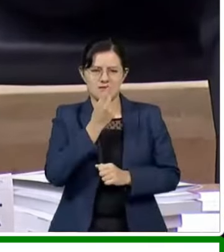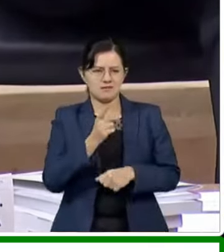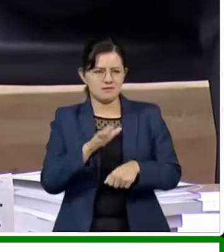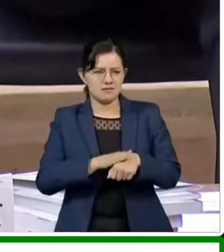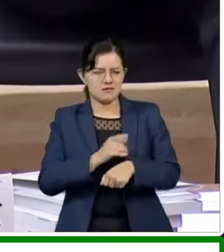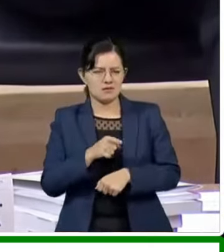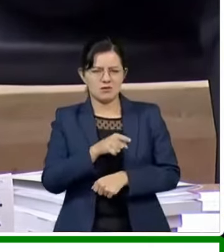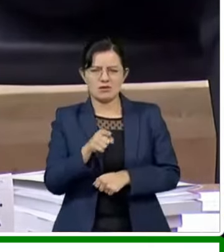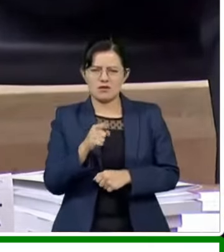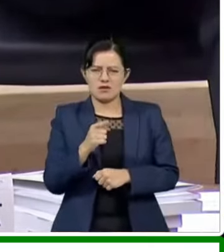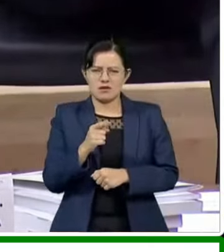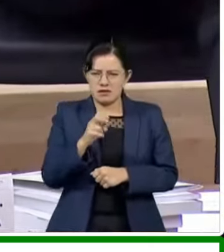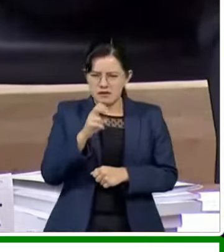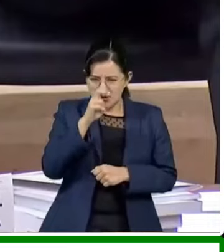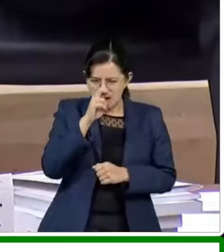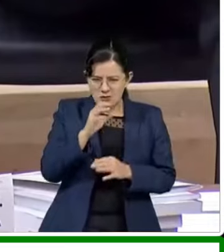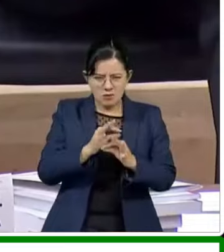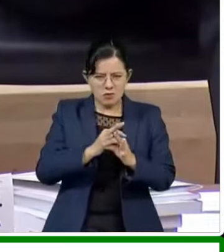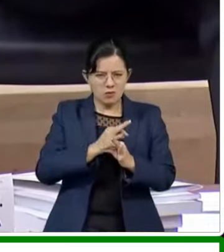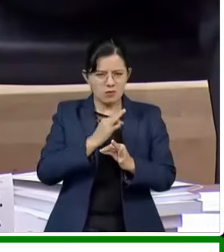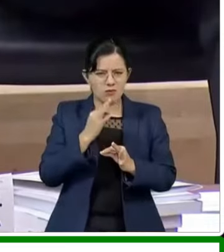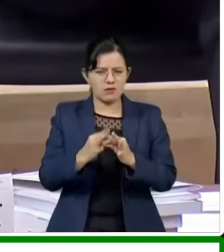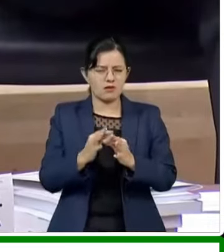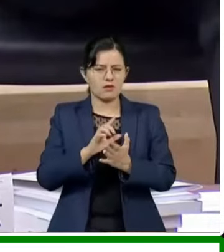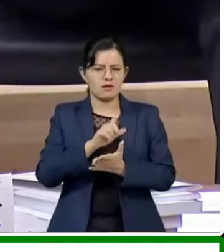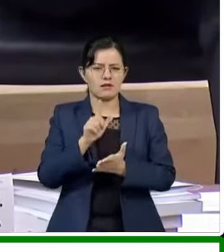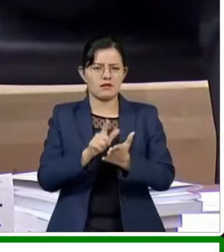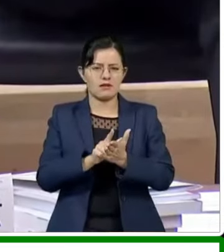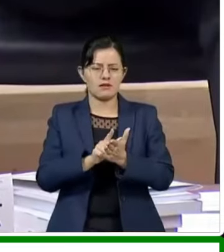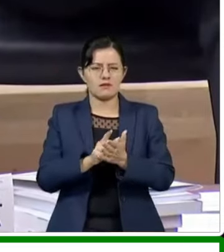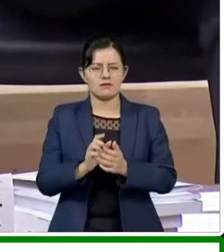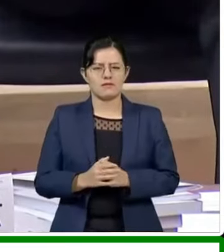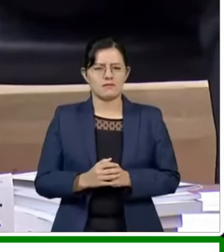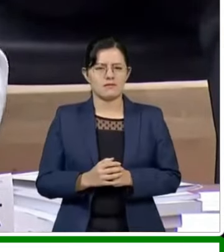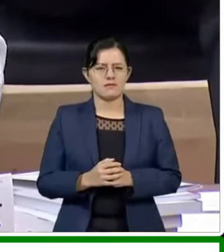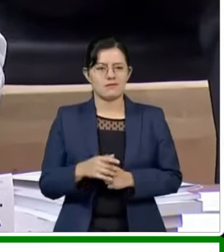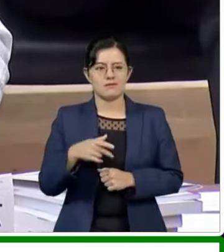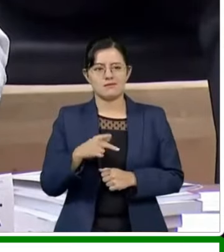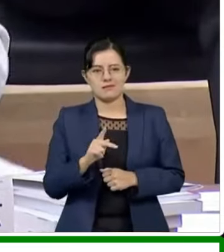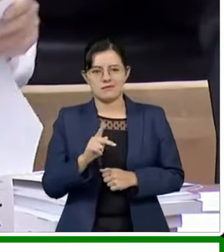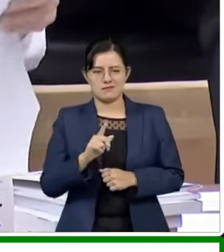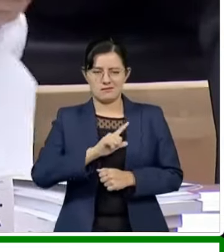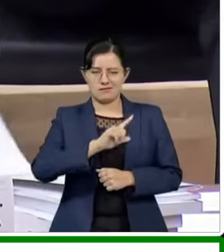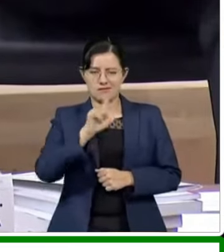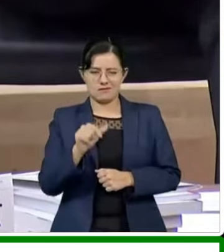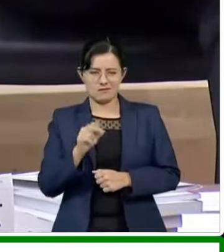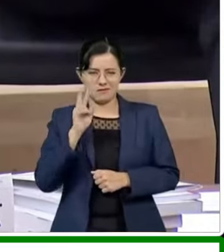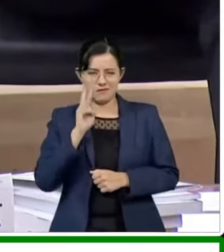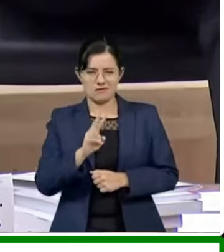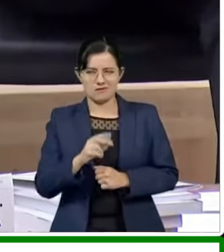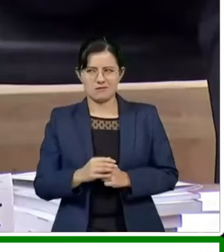el estricto apego a la legislación, y por otro lado